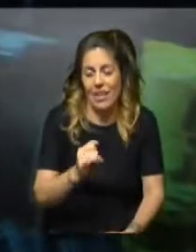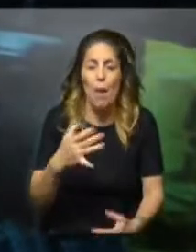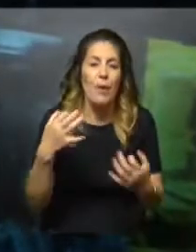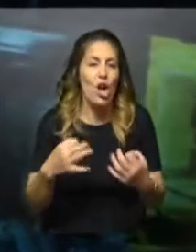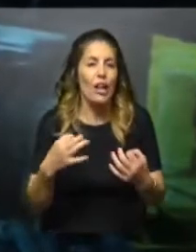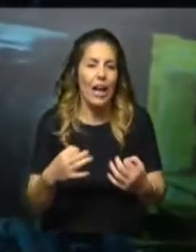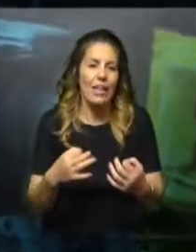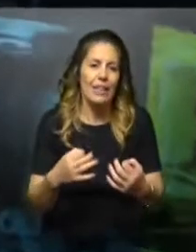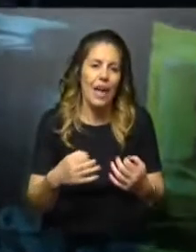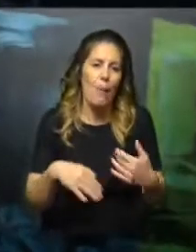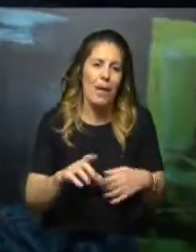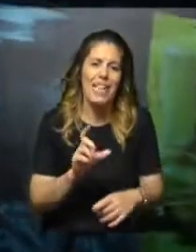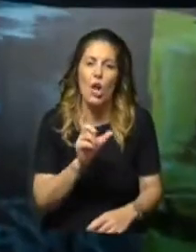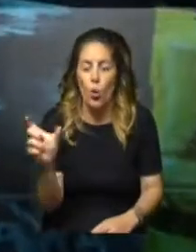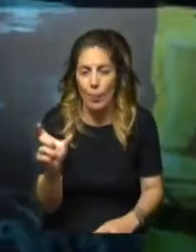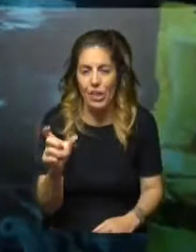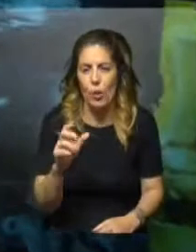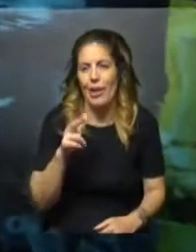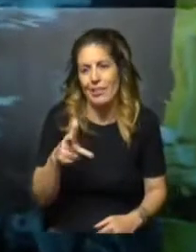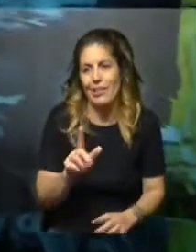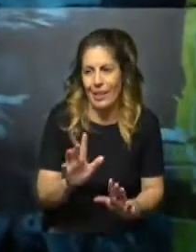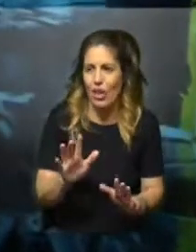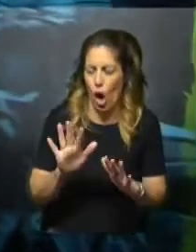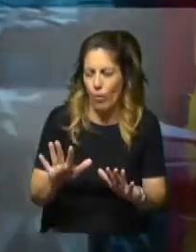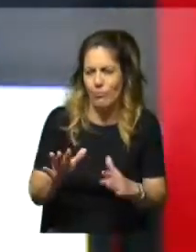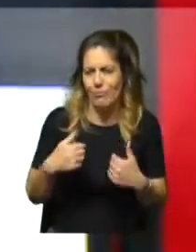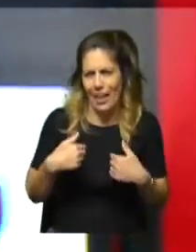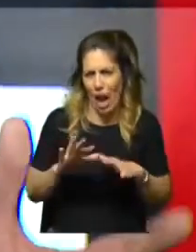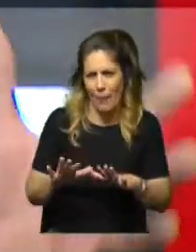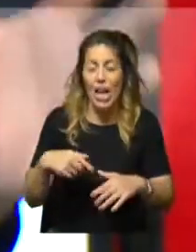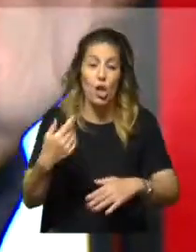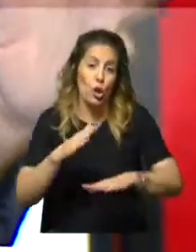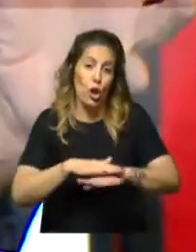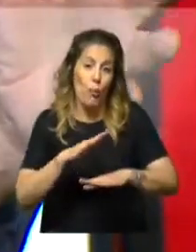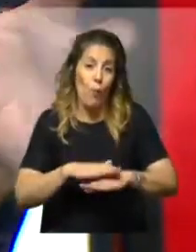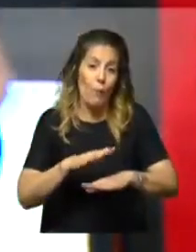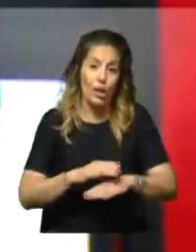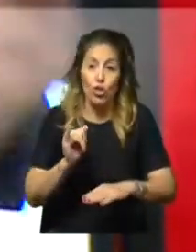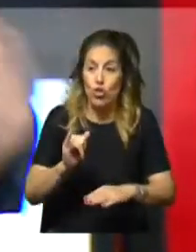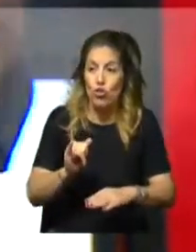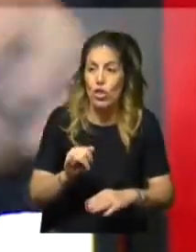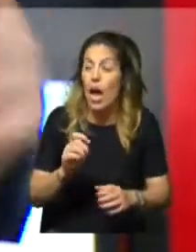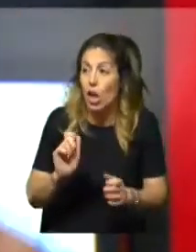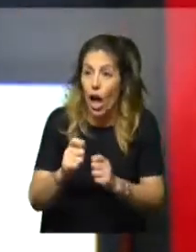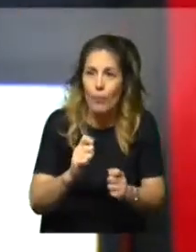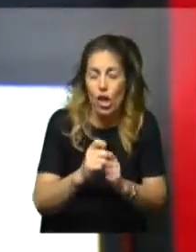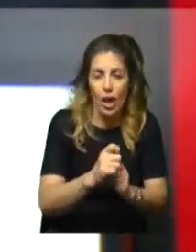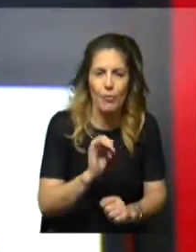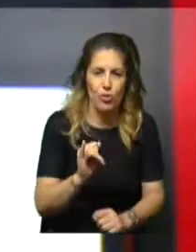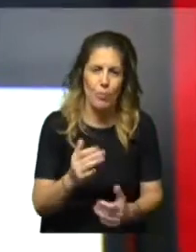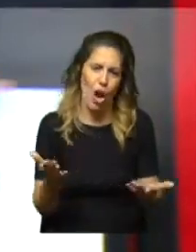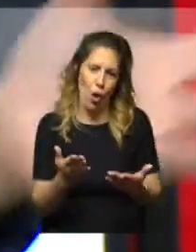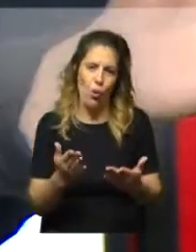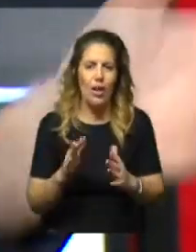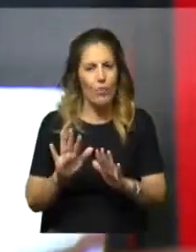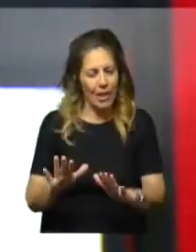tenés capaz que más argumentos como para no en otro momento te volvías loco y sigue habiendo cambiar y cambiar de modificar Pero esto